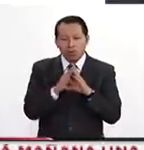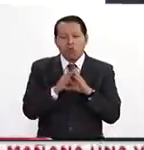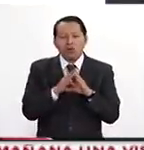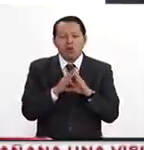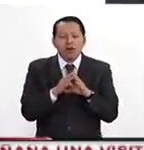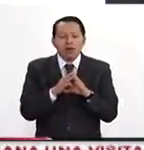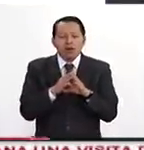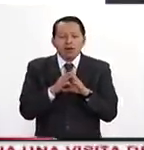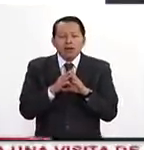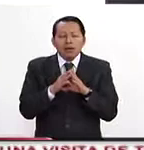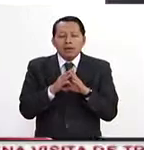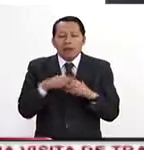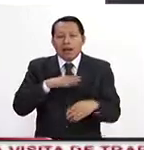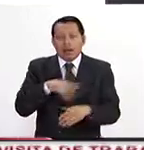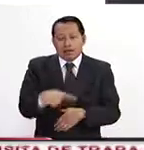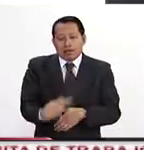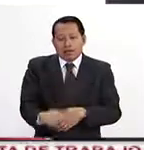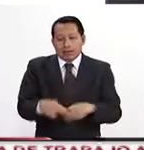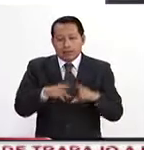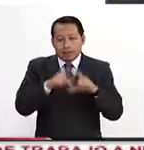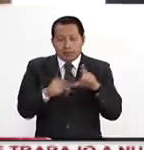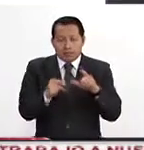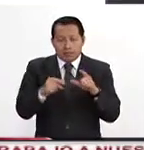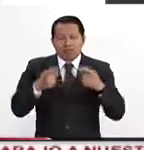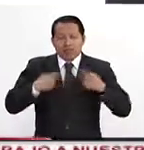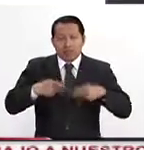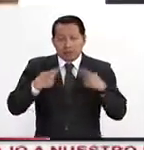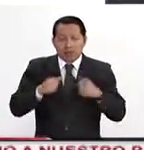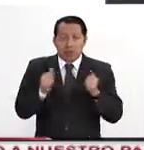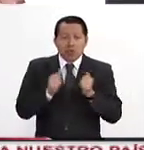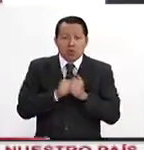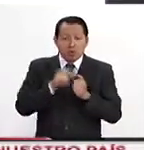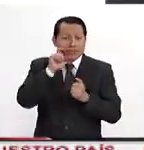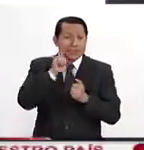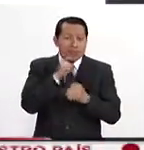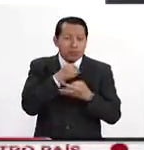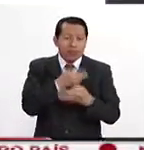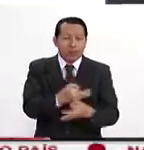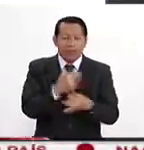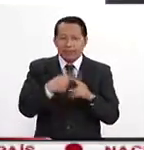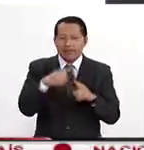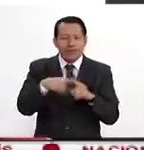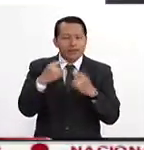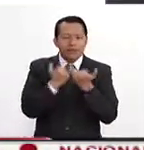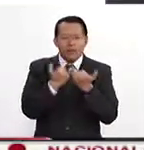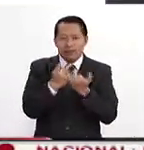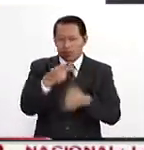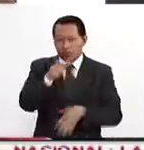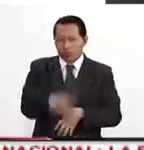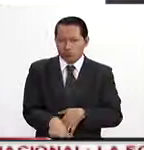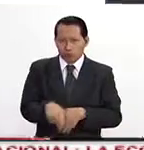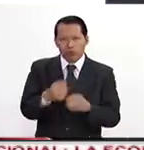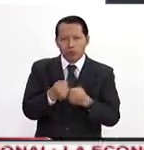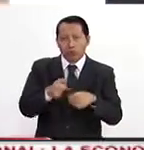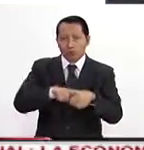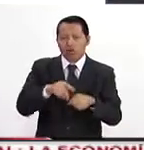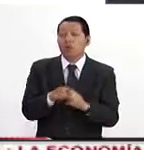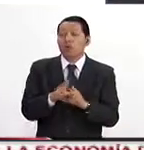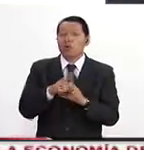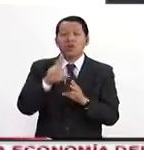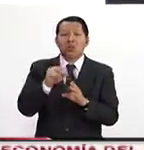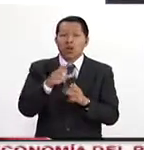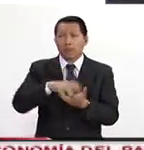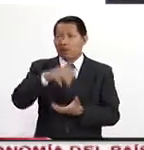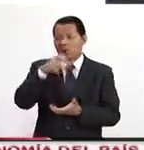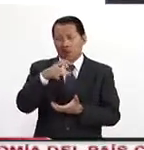en nuestro país gente con preferencias sexuales distintas con comportamientos en las que tal vez no son parte